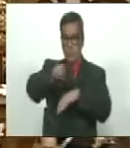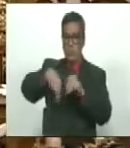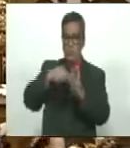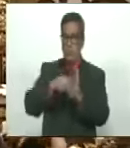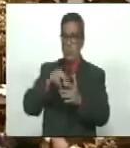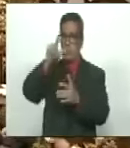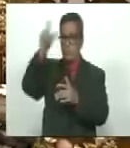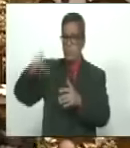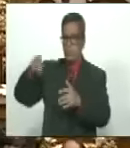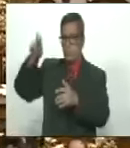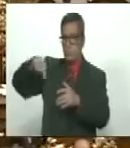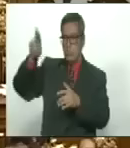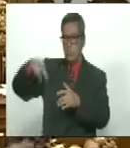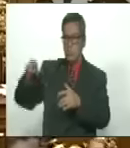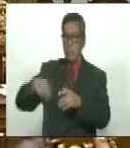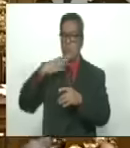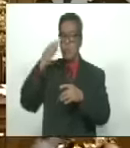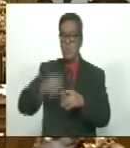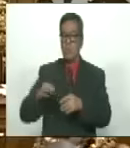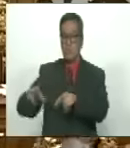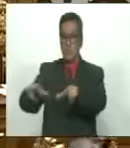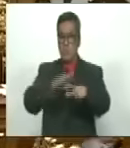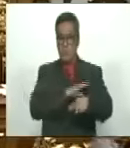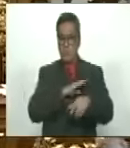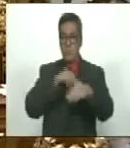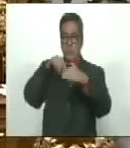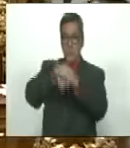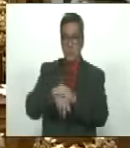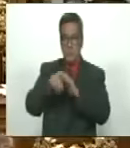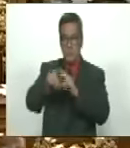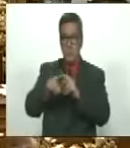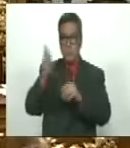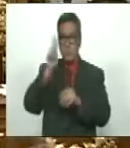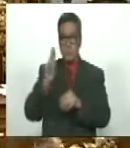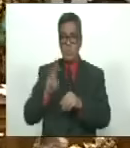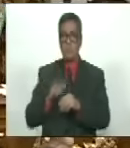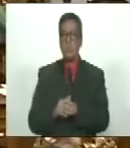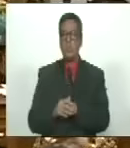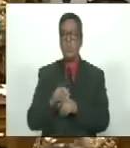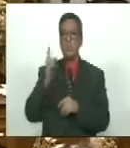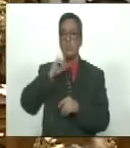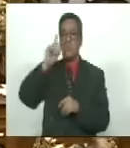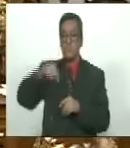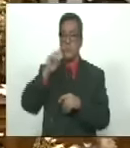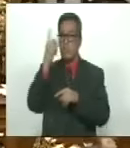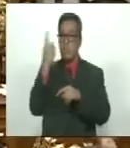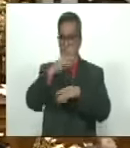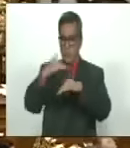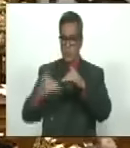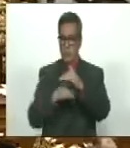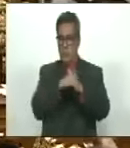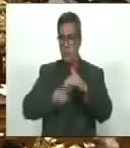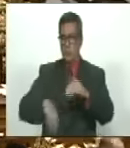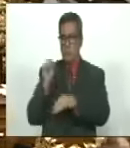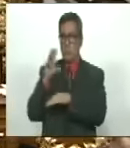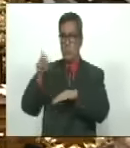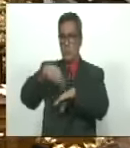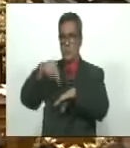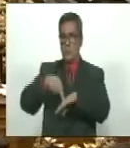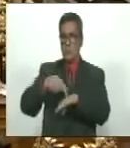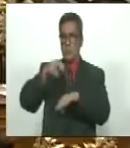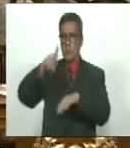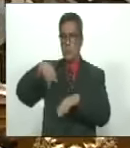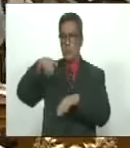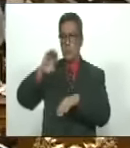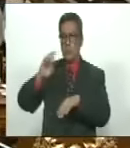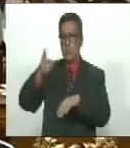Guayana Esequiba para asegurar la soberanía e integridad de la República. Por su parte, el primer vicepresidente de la Asamblea Nacional, el diputado